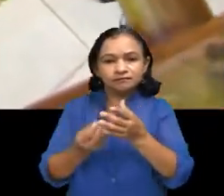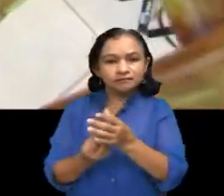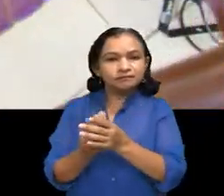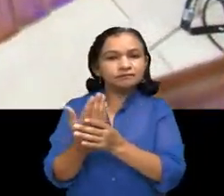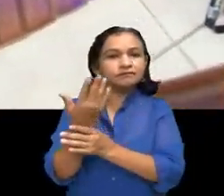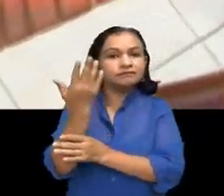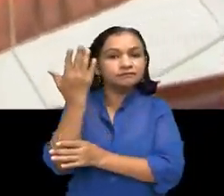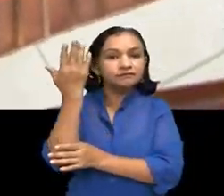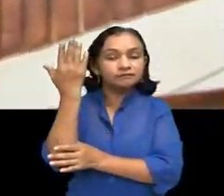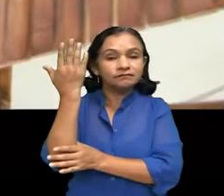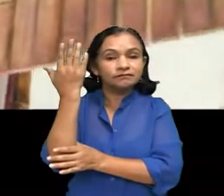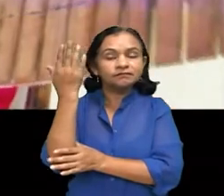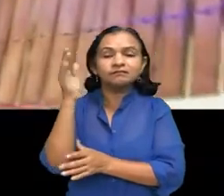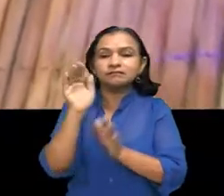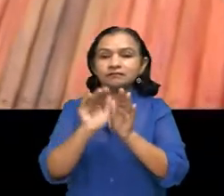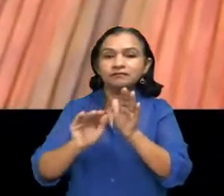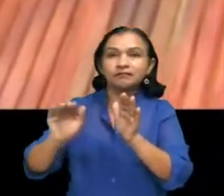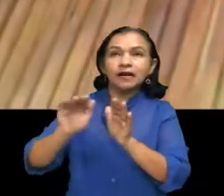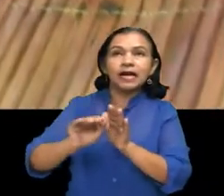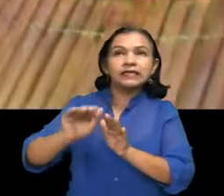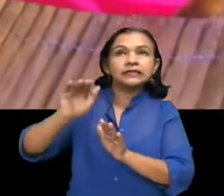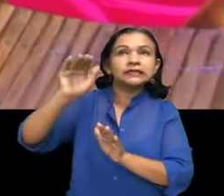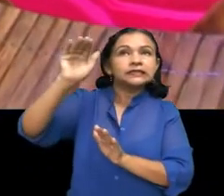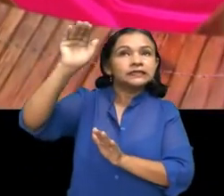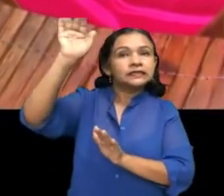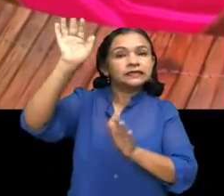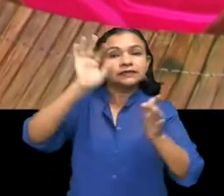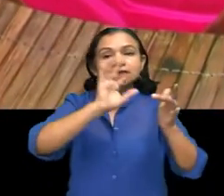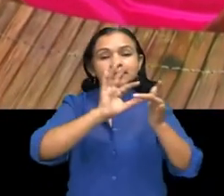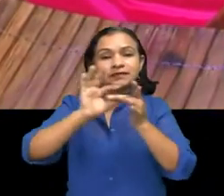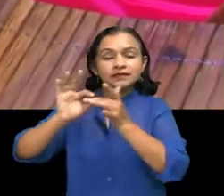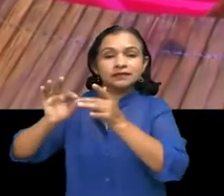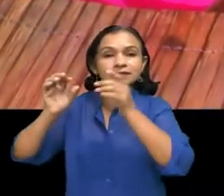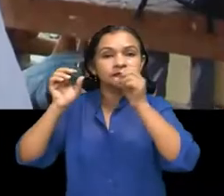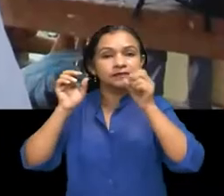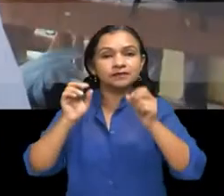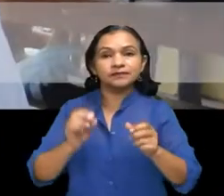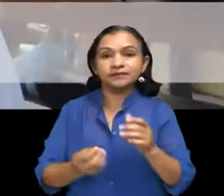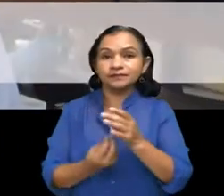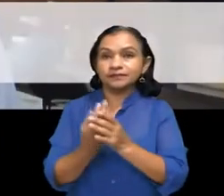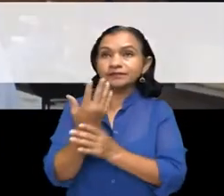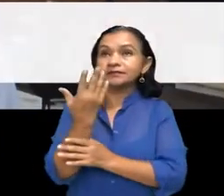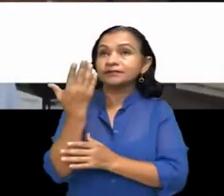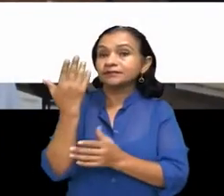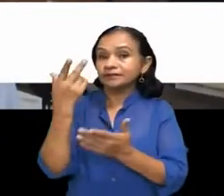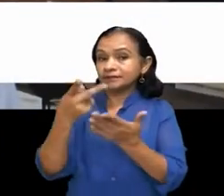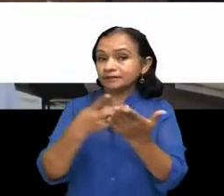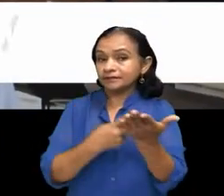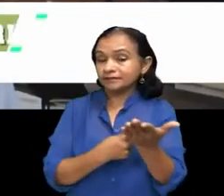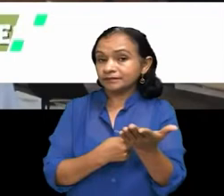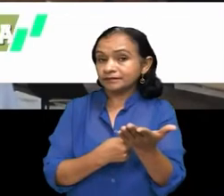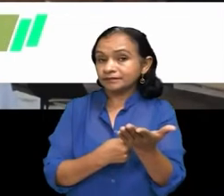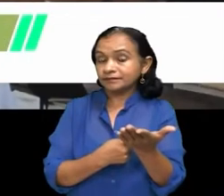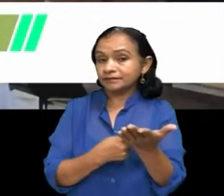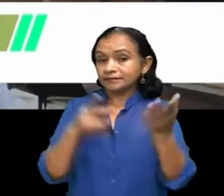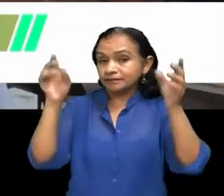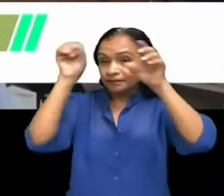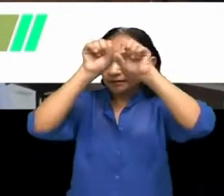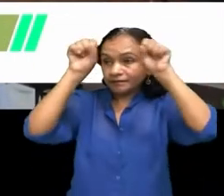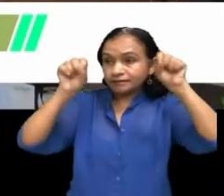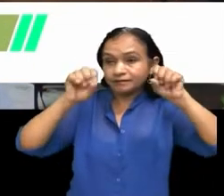cual tiene el crecimiento más alto de todas las especies. Bueno, el proyecto consiste pues en dar